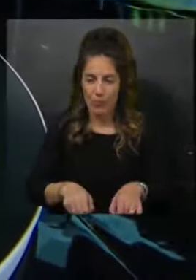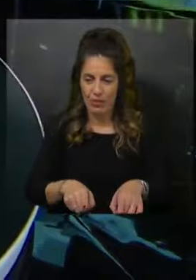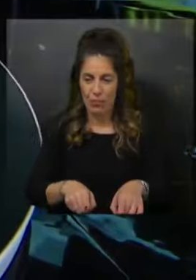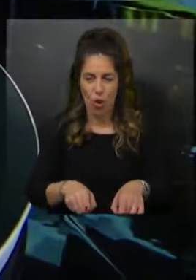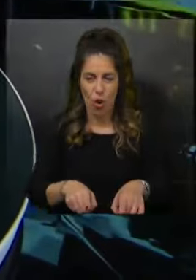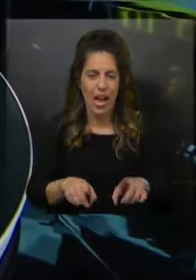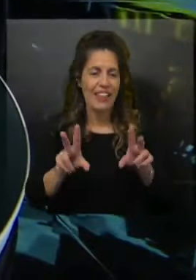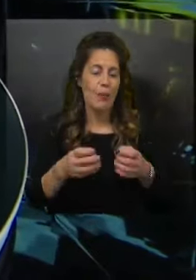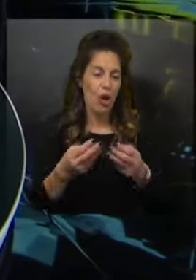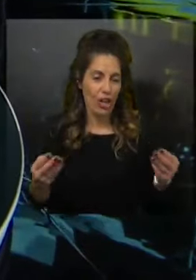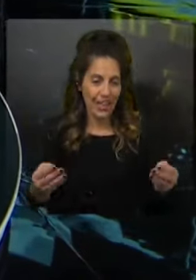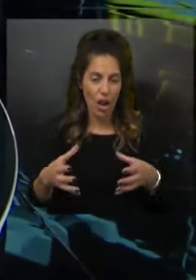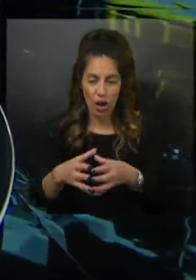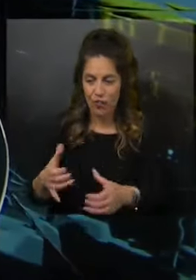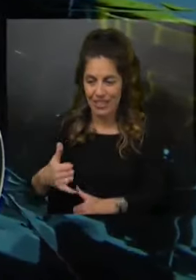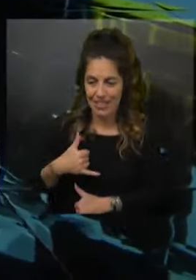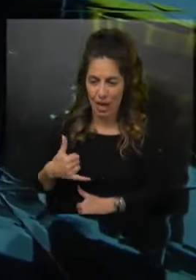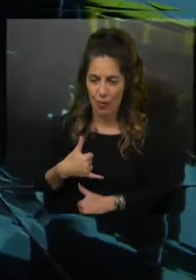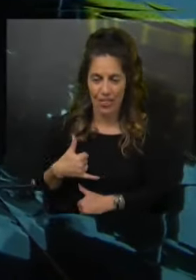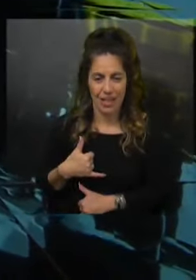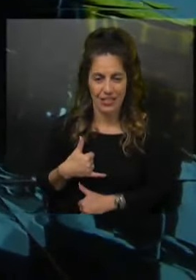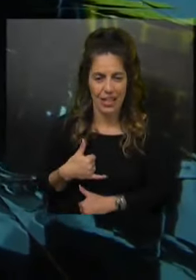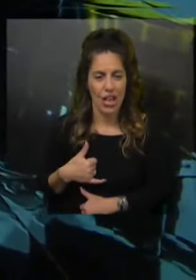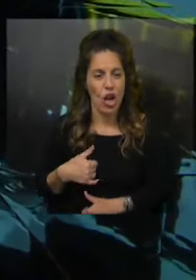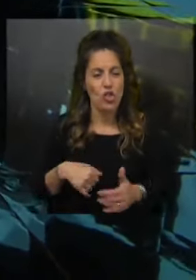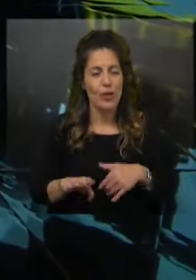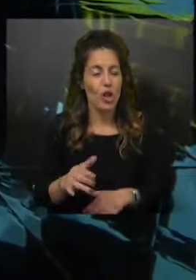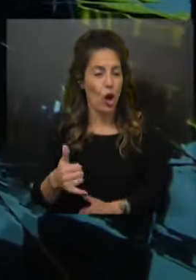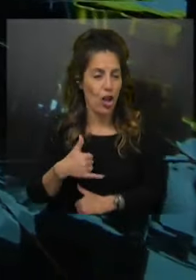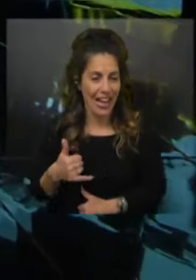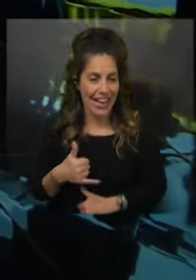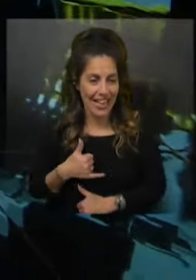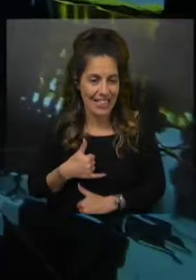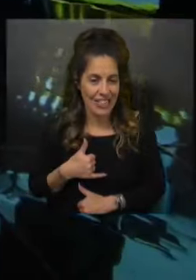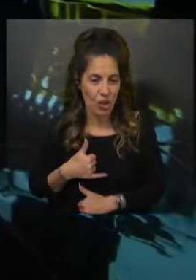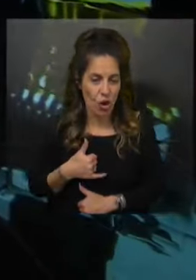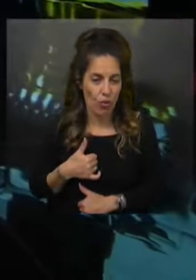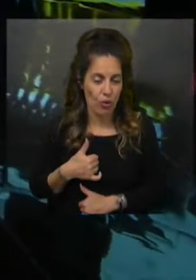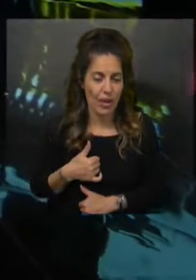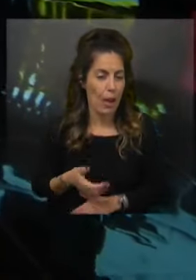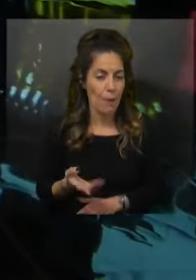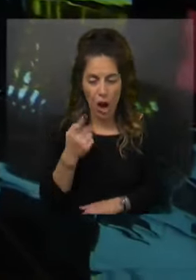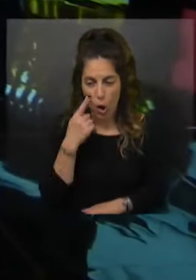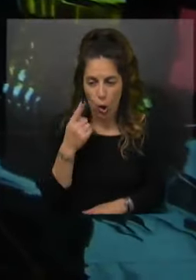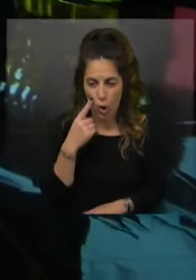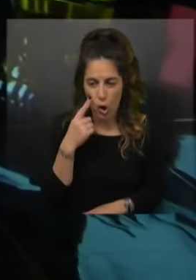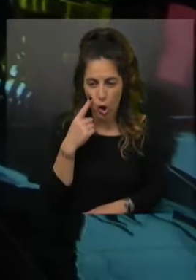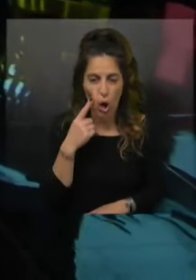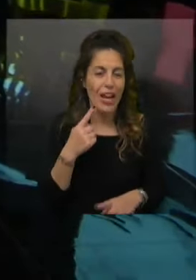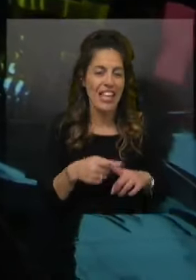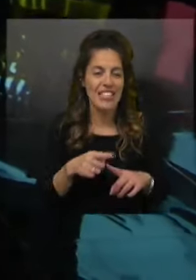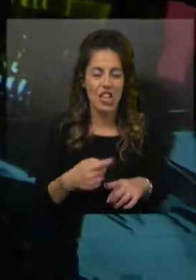en términos generales con las fuerzas armadas sobre todo con el ejército que es lo que más conozco este a lo largo del siglo